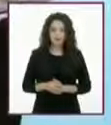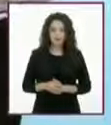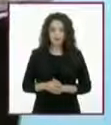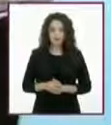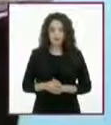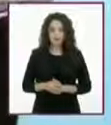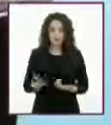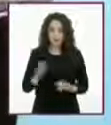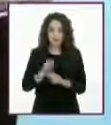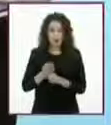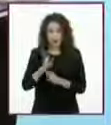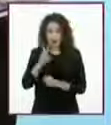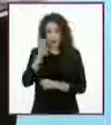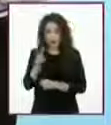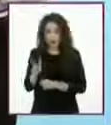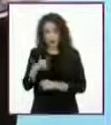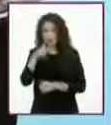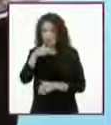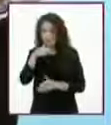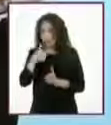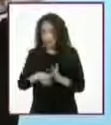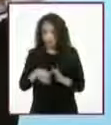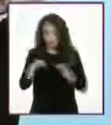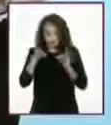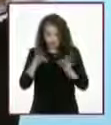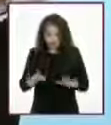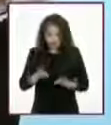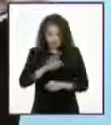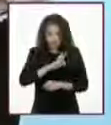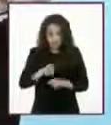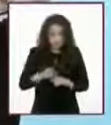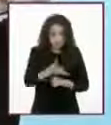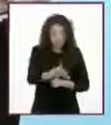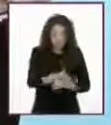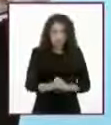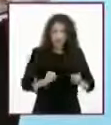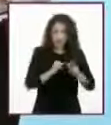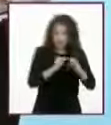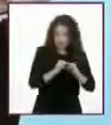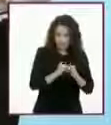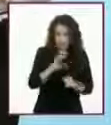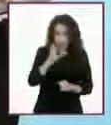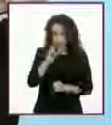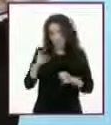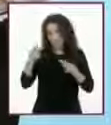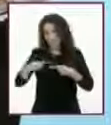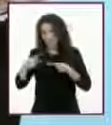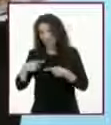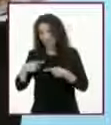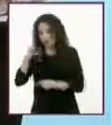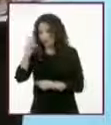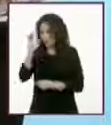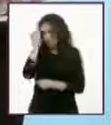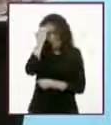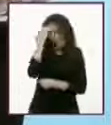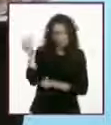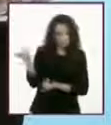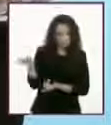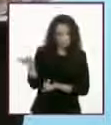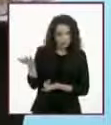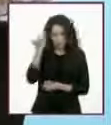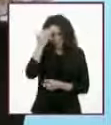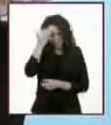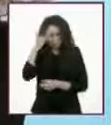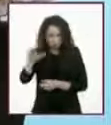Como hemos visto, una carta formal se puede dirigir a una institución o a alguna persona que no conocemos y que ostenta